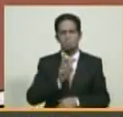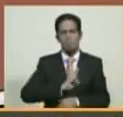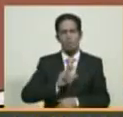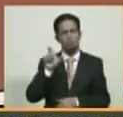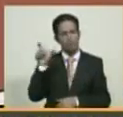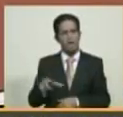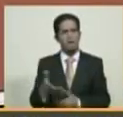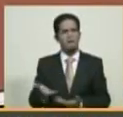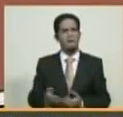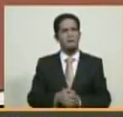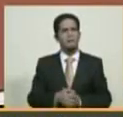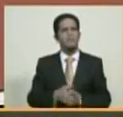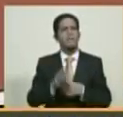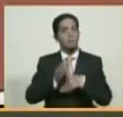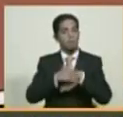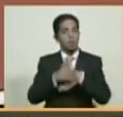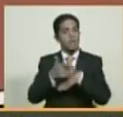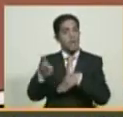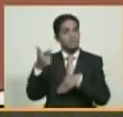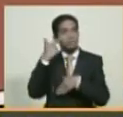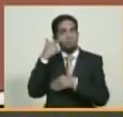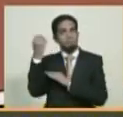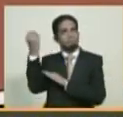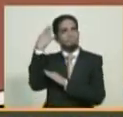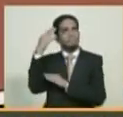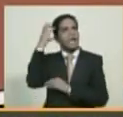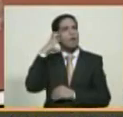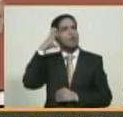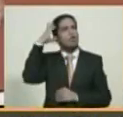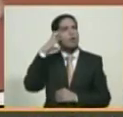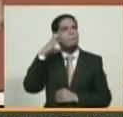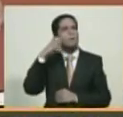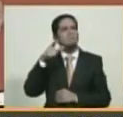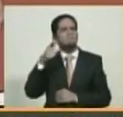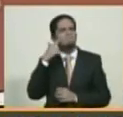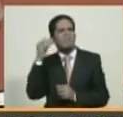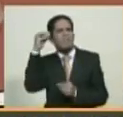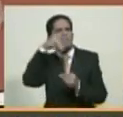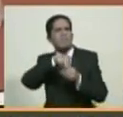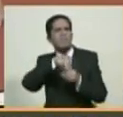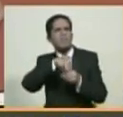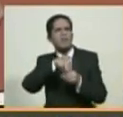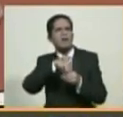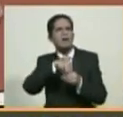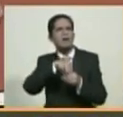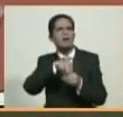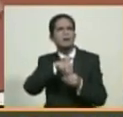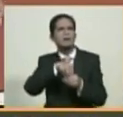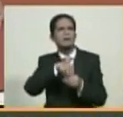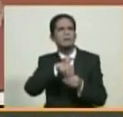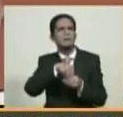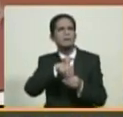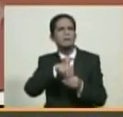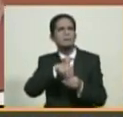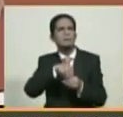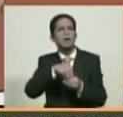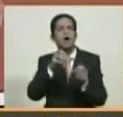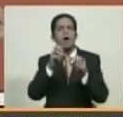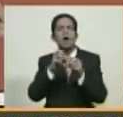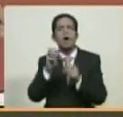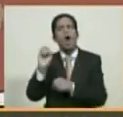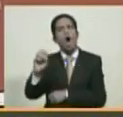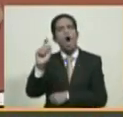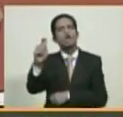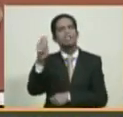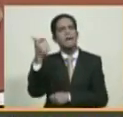comisionada, porque esto lo causó Europa, esto lo causaron las invasiones ilegítimas, ilícitas de la OTAN en países